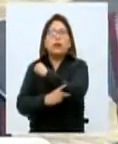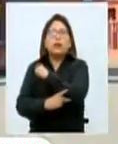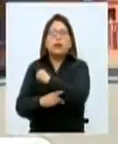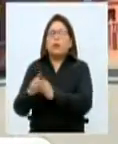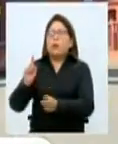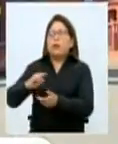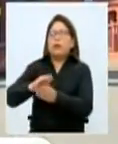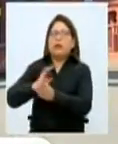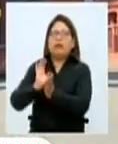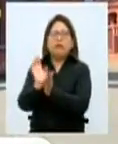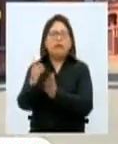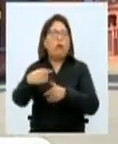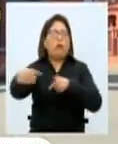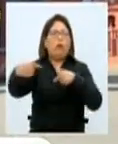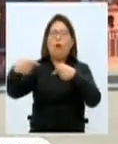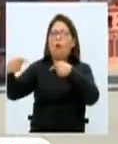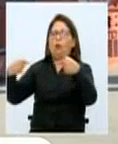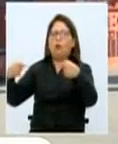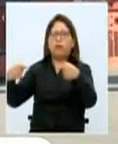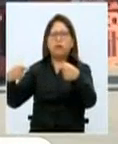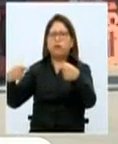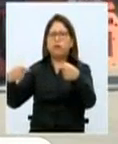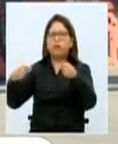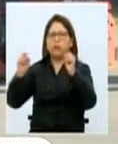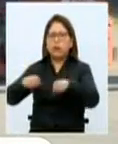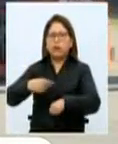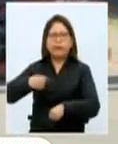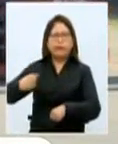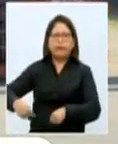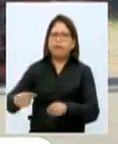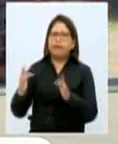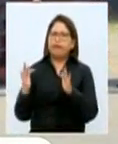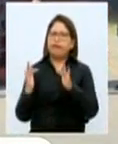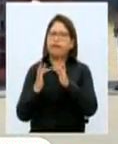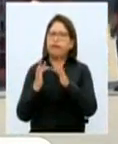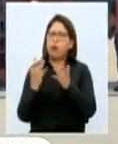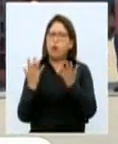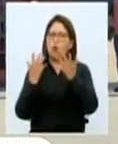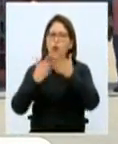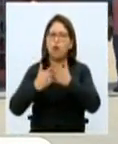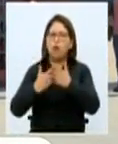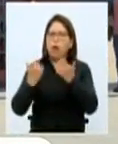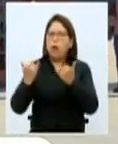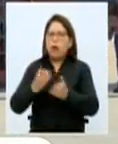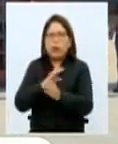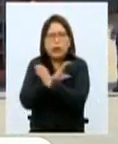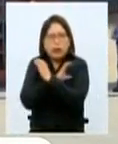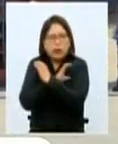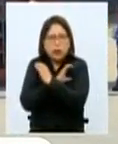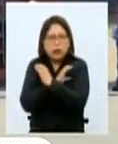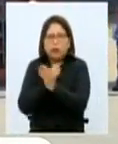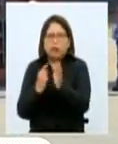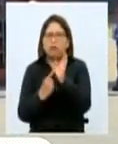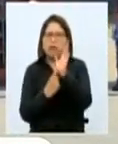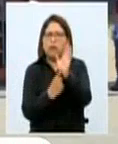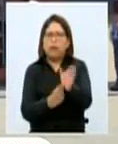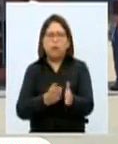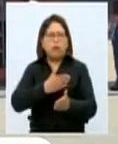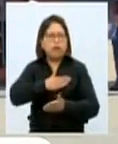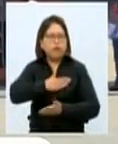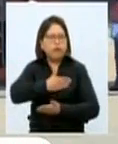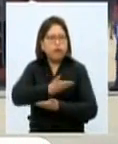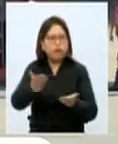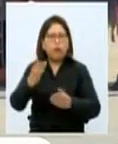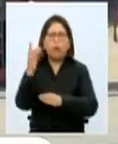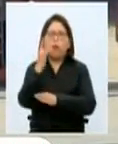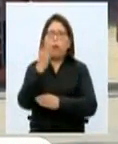nunca romperse con países amigos como la República Popular China, que hoy demuestra el cariño y la solidaridad hacia